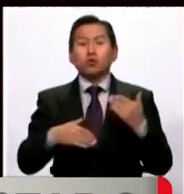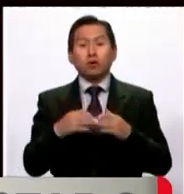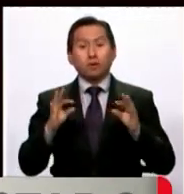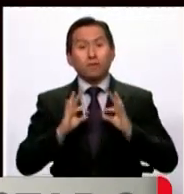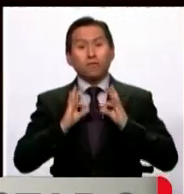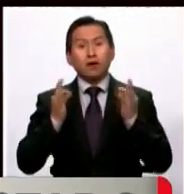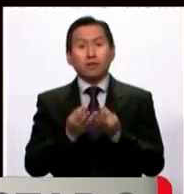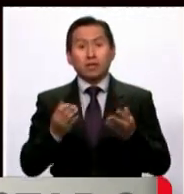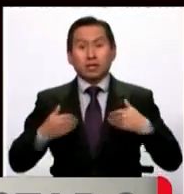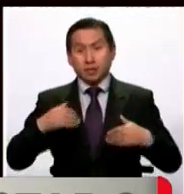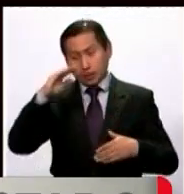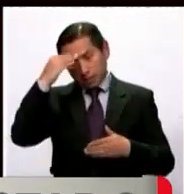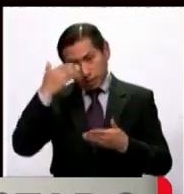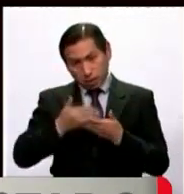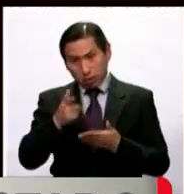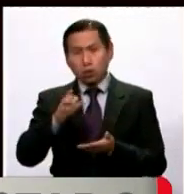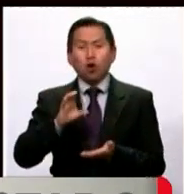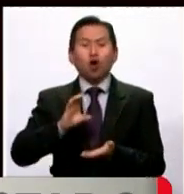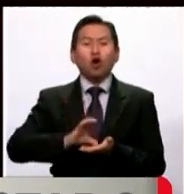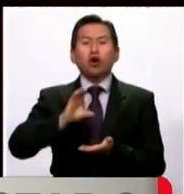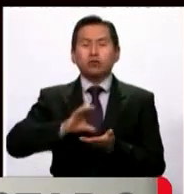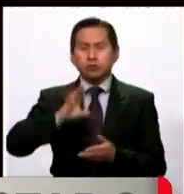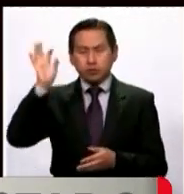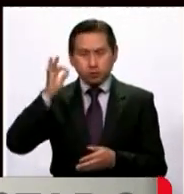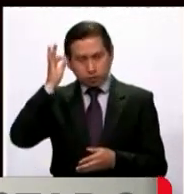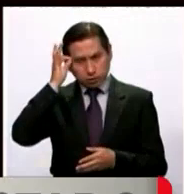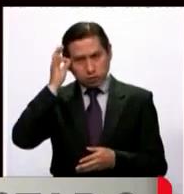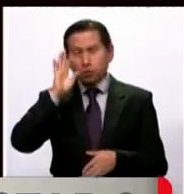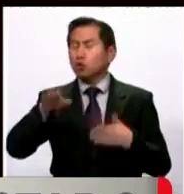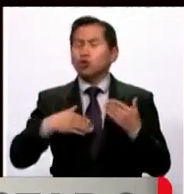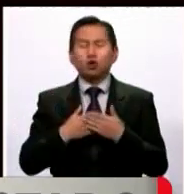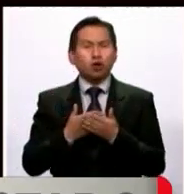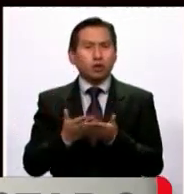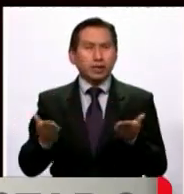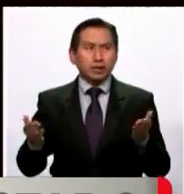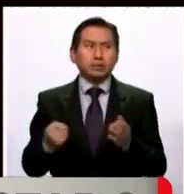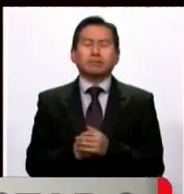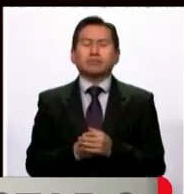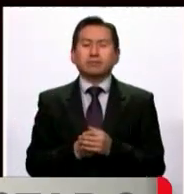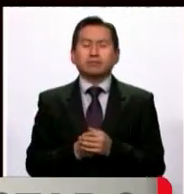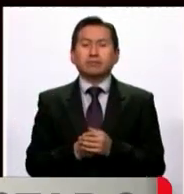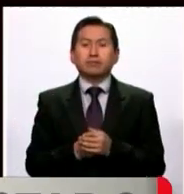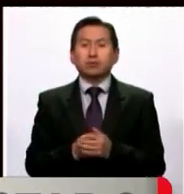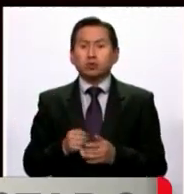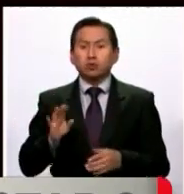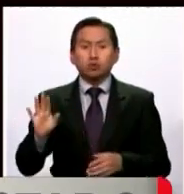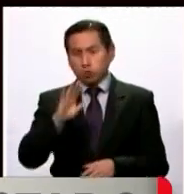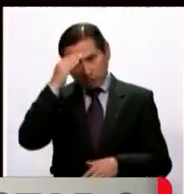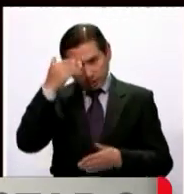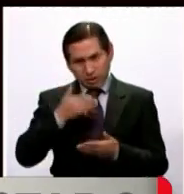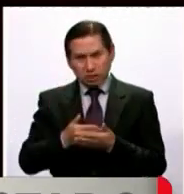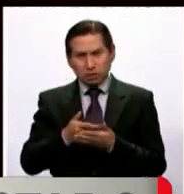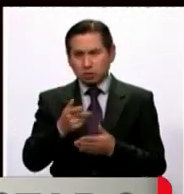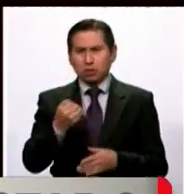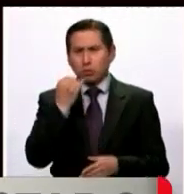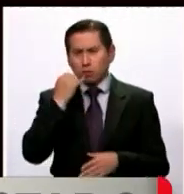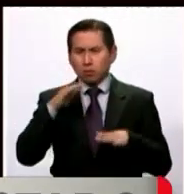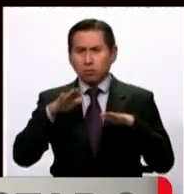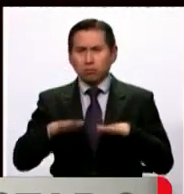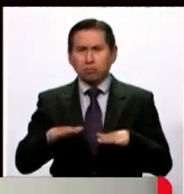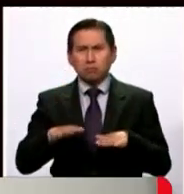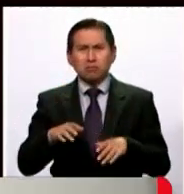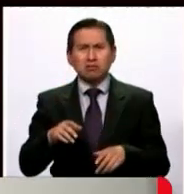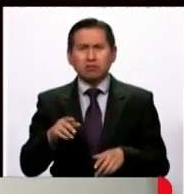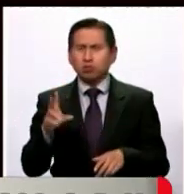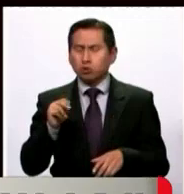que tienen hijos en colegios fiscales, a todas, y no solamente a los que tienen hijos pequeños.